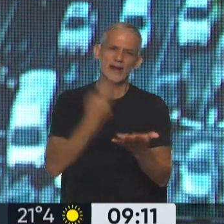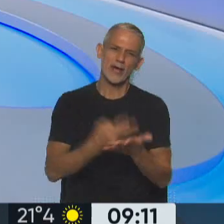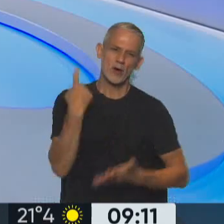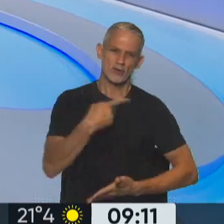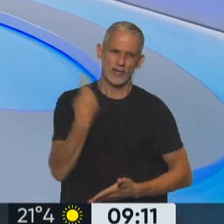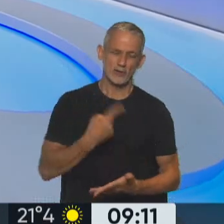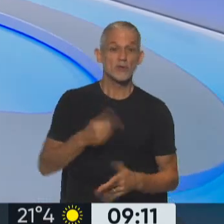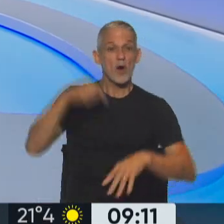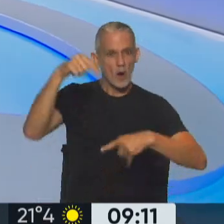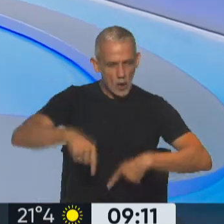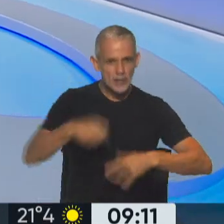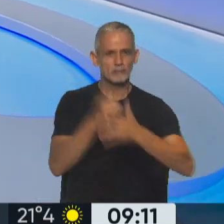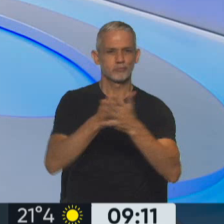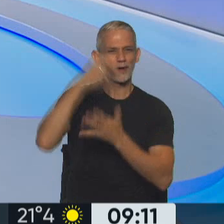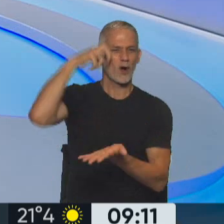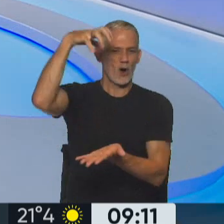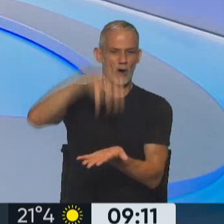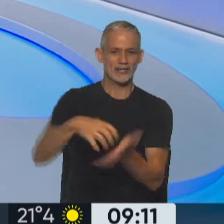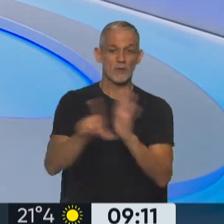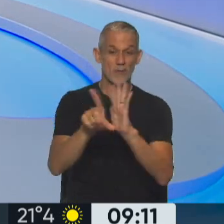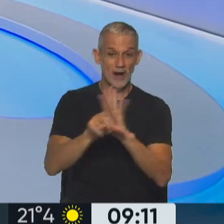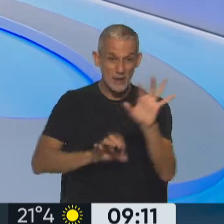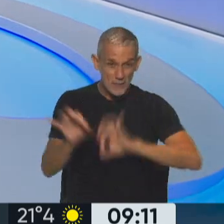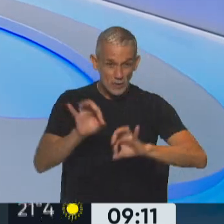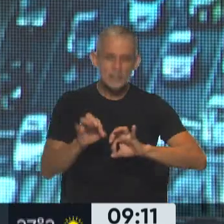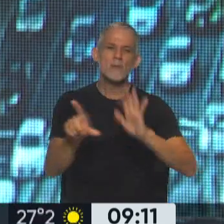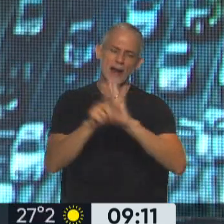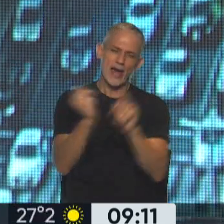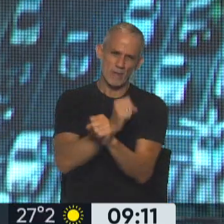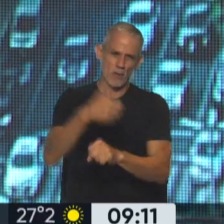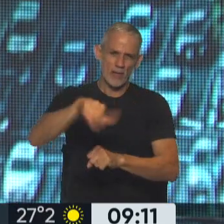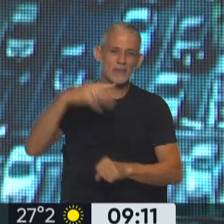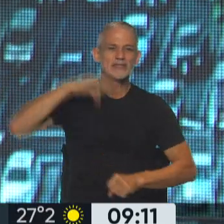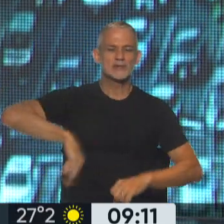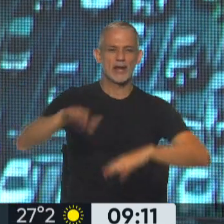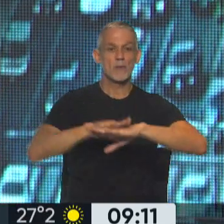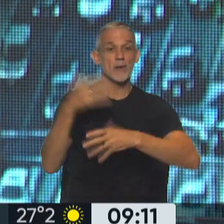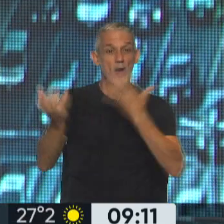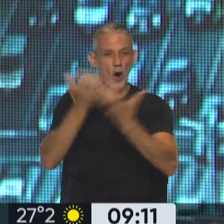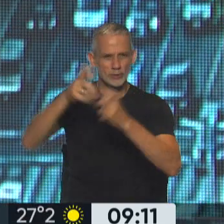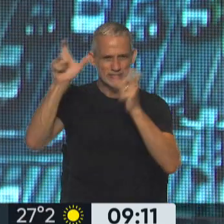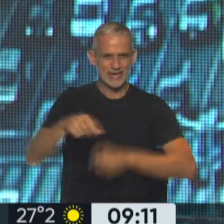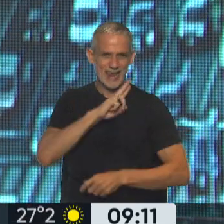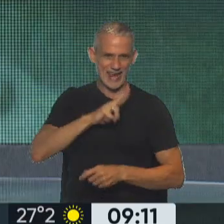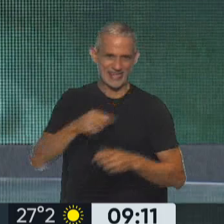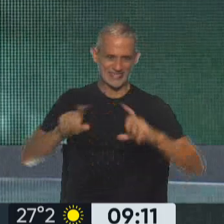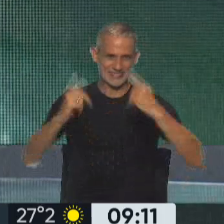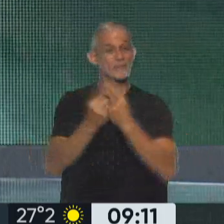y por eso hoy vamos a pelear frente al Congreso por esta ley, para que sea ley entonces el salario de las cocineras comunitarias.